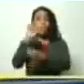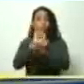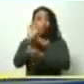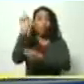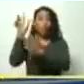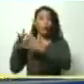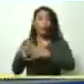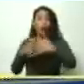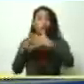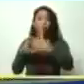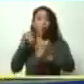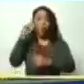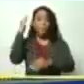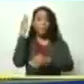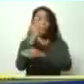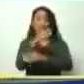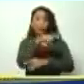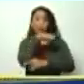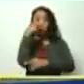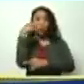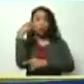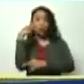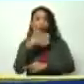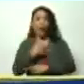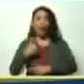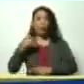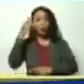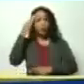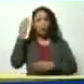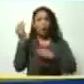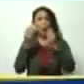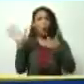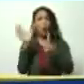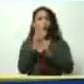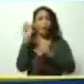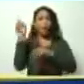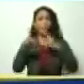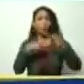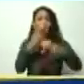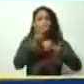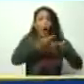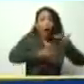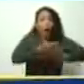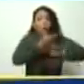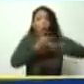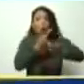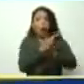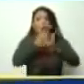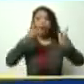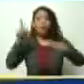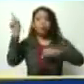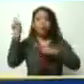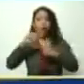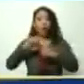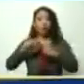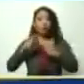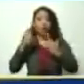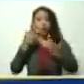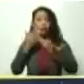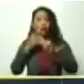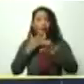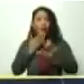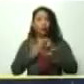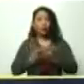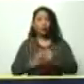York con una condena por narcotráfico quisiéramos saber cómo se logró este proceso de canje y qué ha sido de los liberados desde entonces muchas gracias